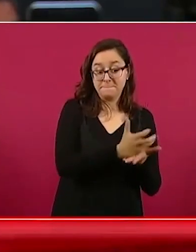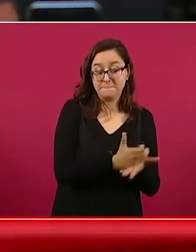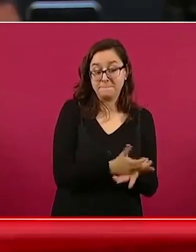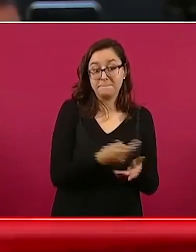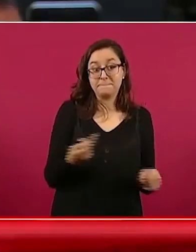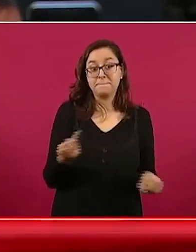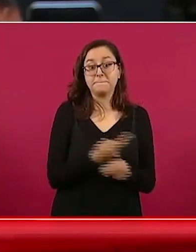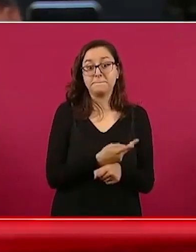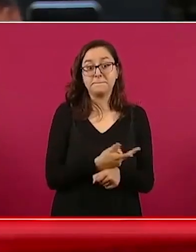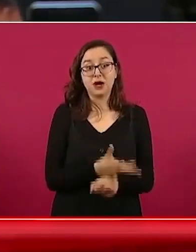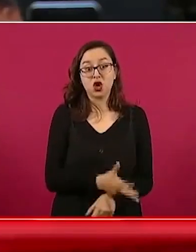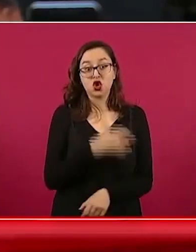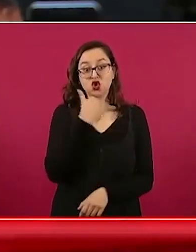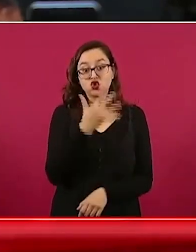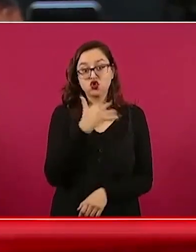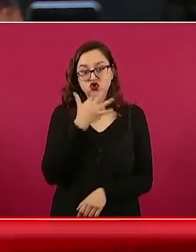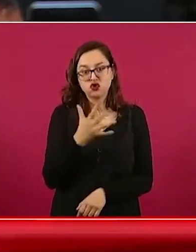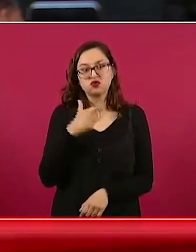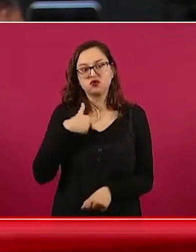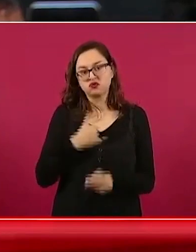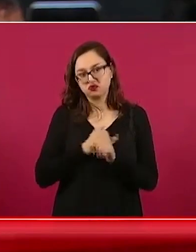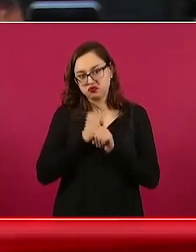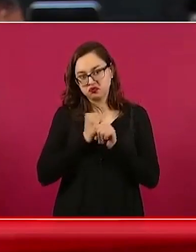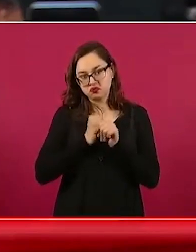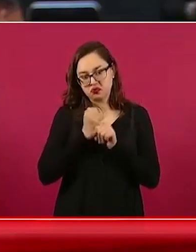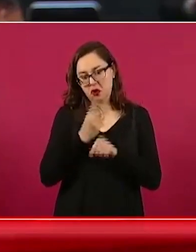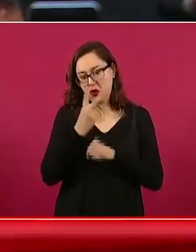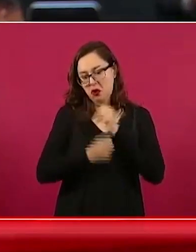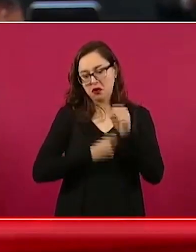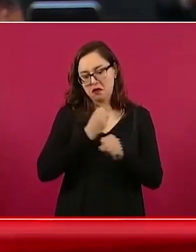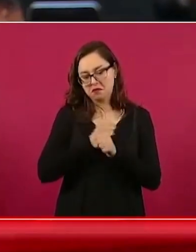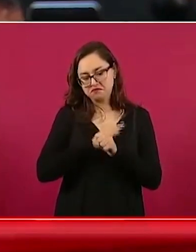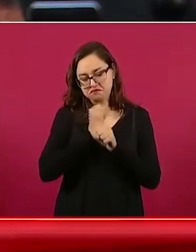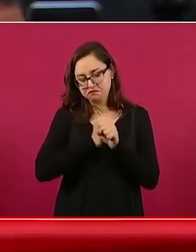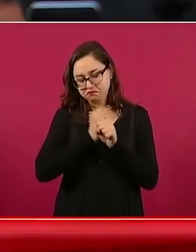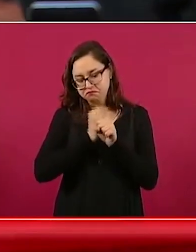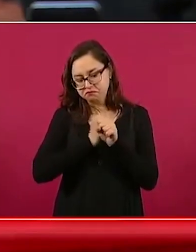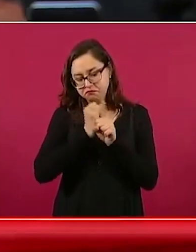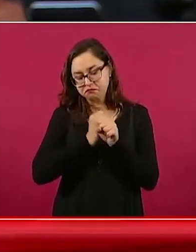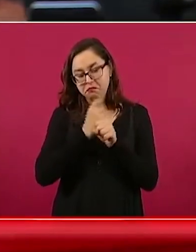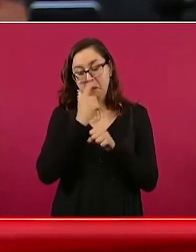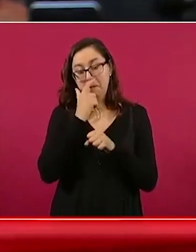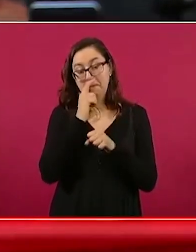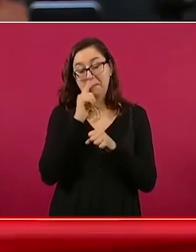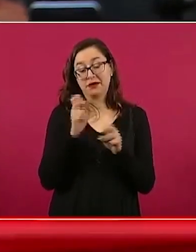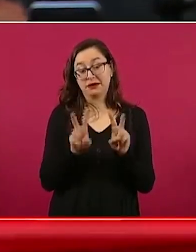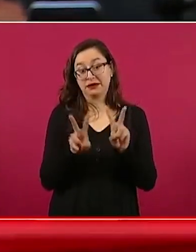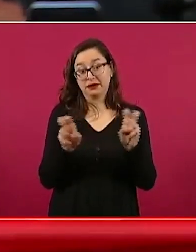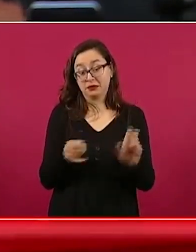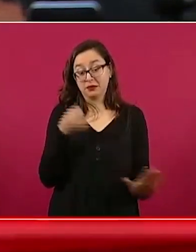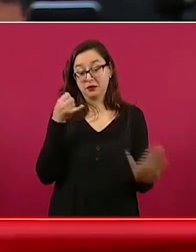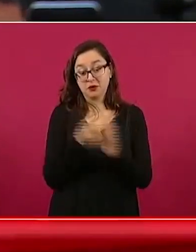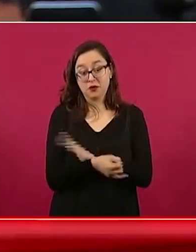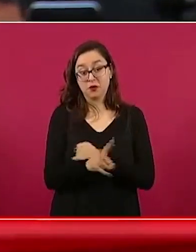puedo afirmar después de estas investigaciones, tengo 2 años en el tema, señor presidente, es un tema que he investigado a